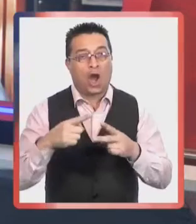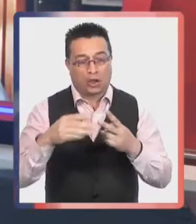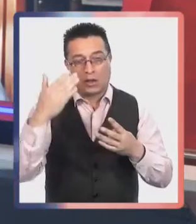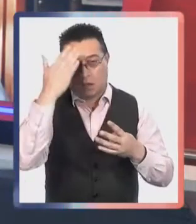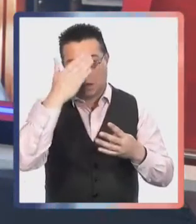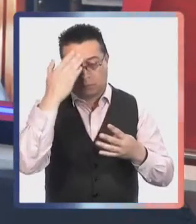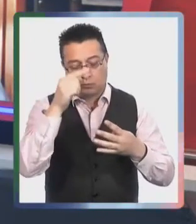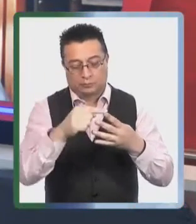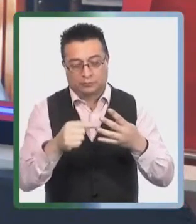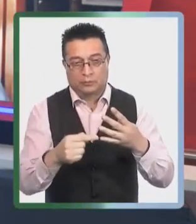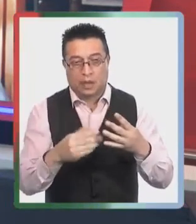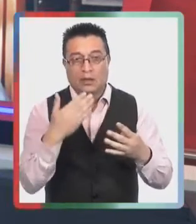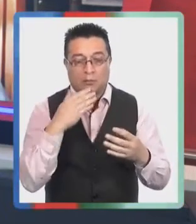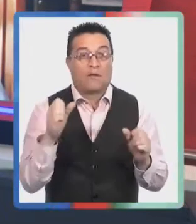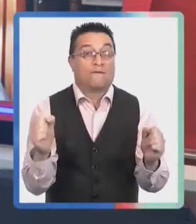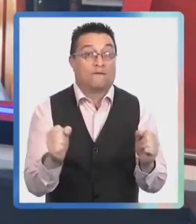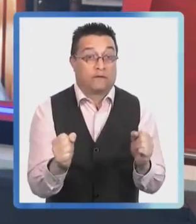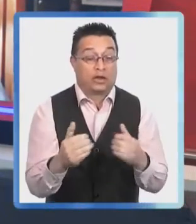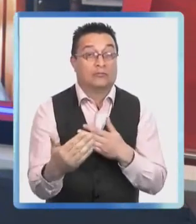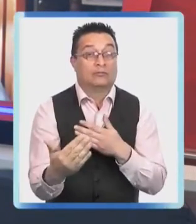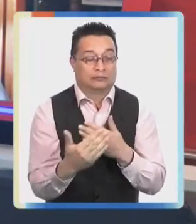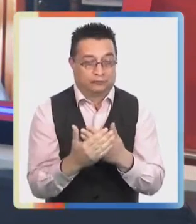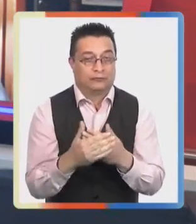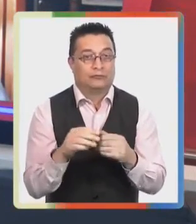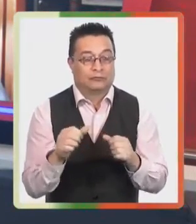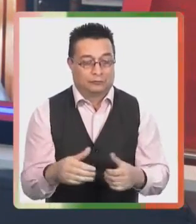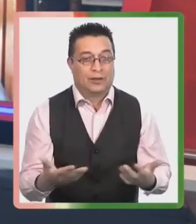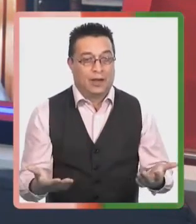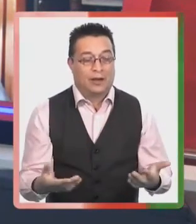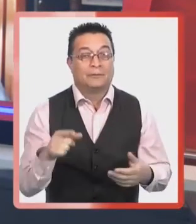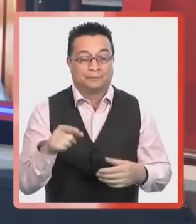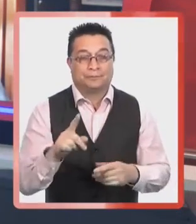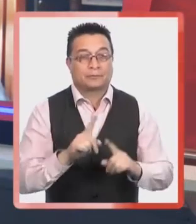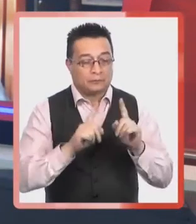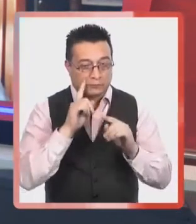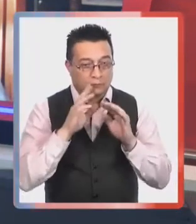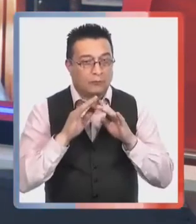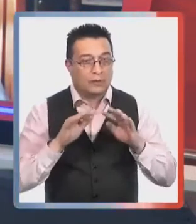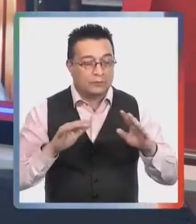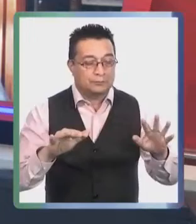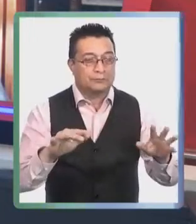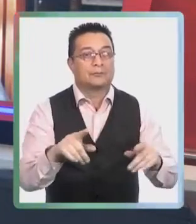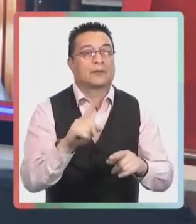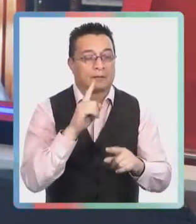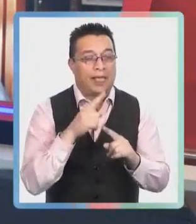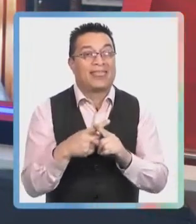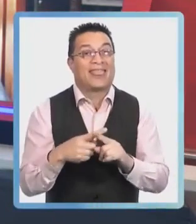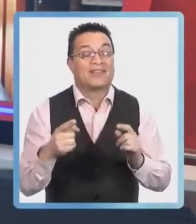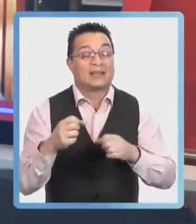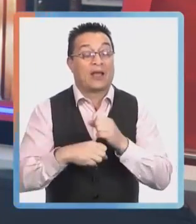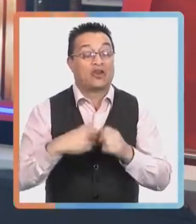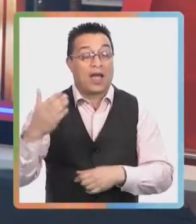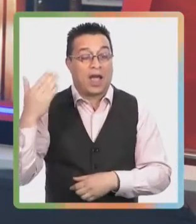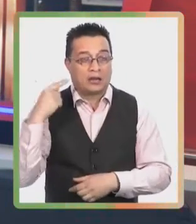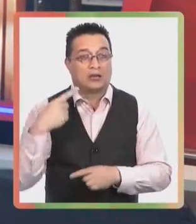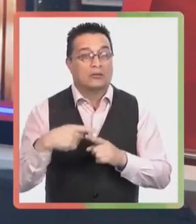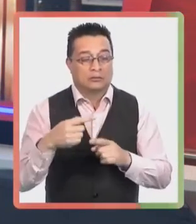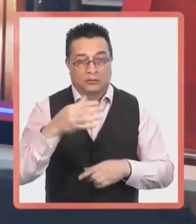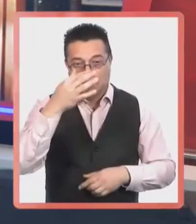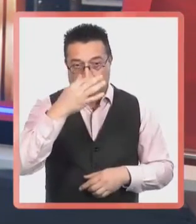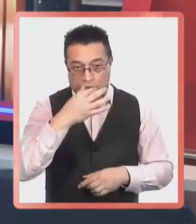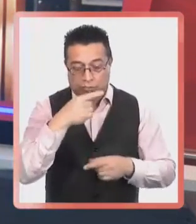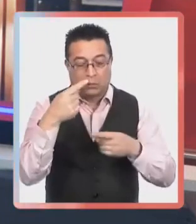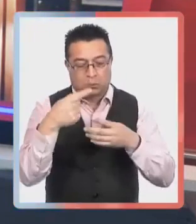preocupaciones además, en esta época en que bajan las temperaturas, se nos acerca rápidamente el invierno y empiezan a circular, esta vez, a diferencia de los años anteriores, varios